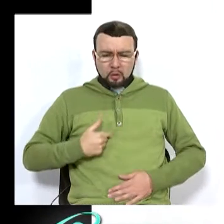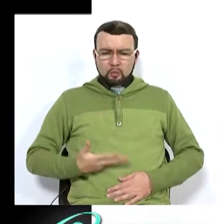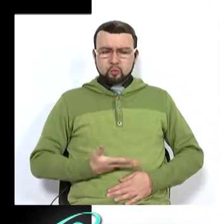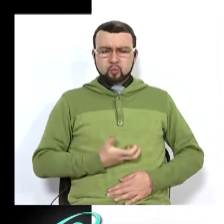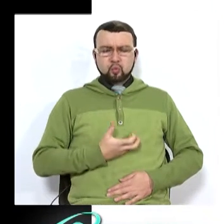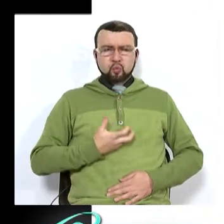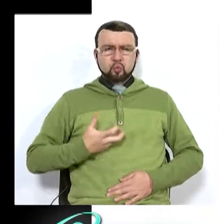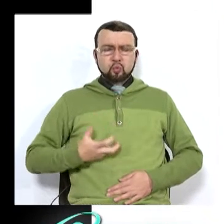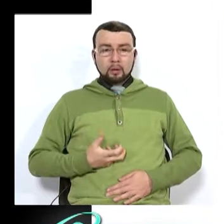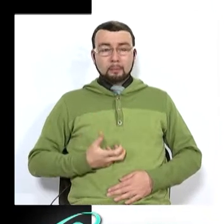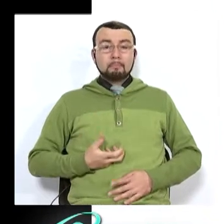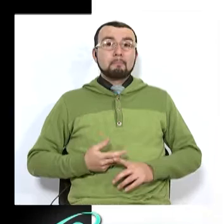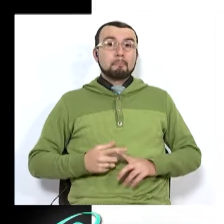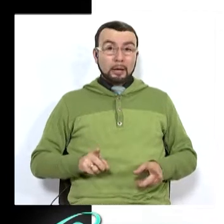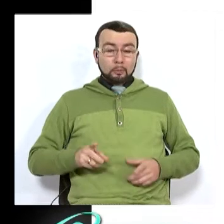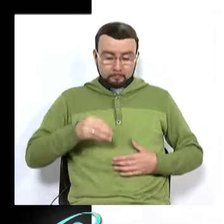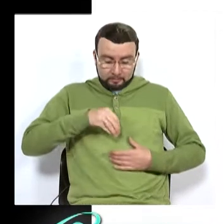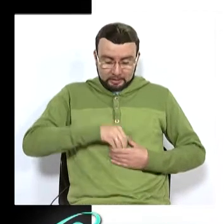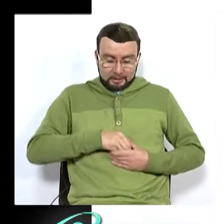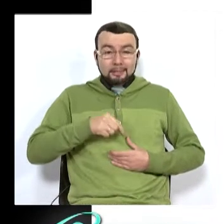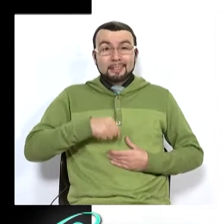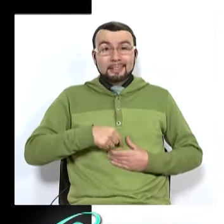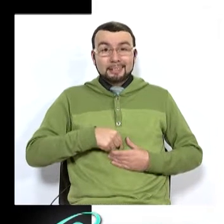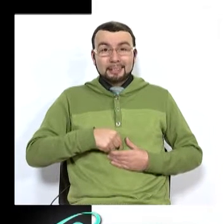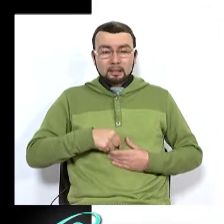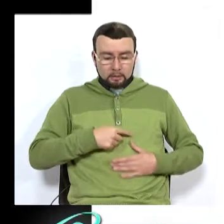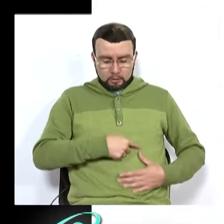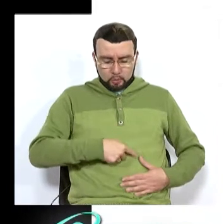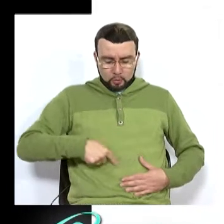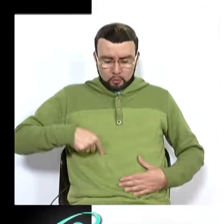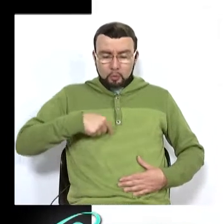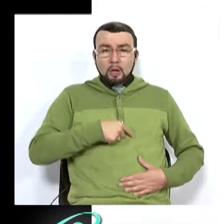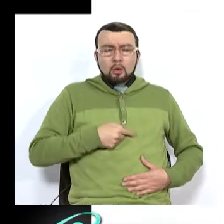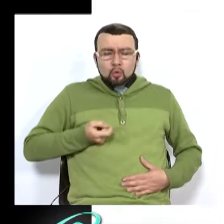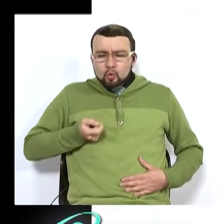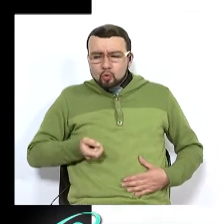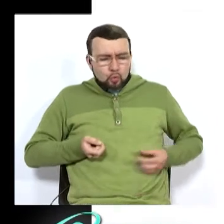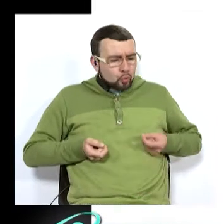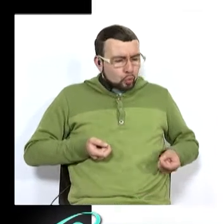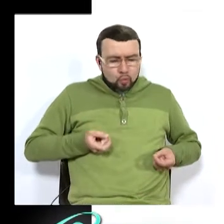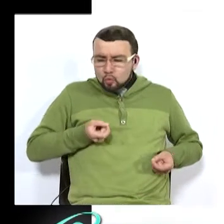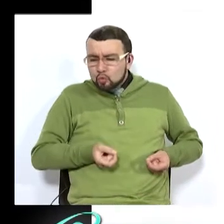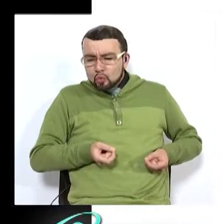gástrica, pero resulta que en el epigastrio confluyen, en esa zona de la boca del